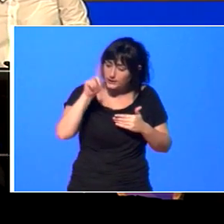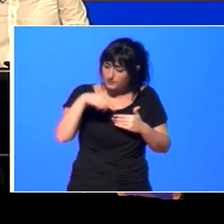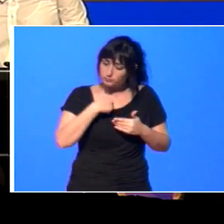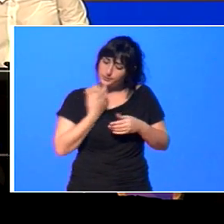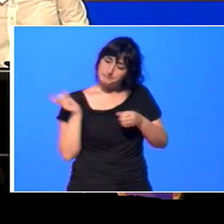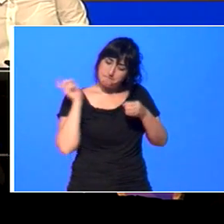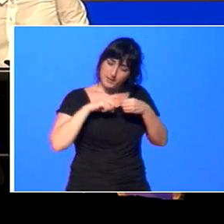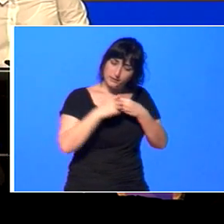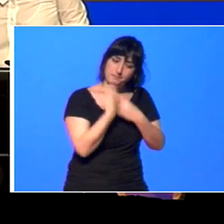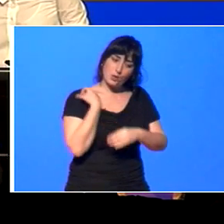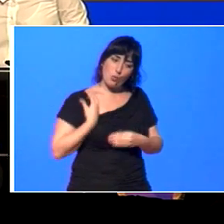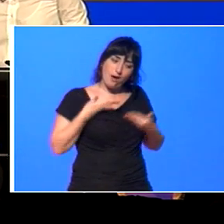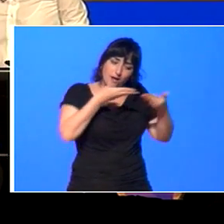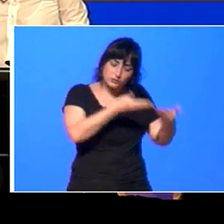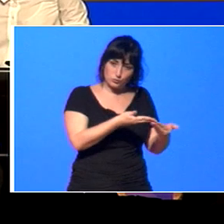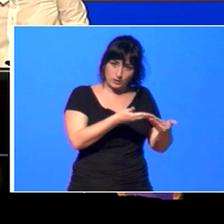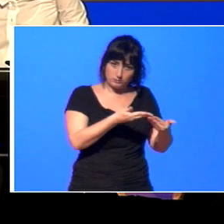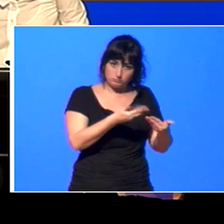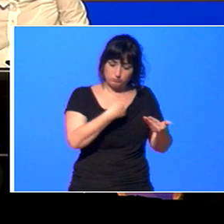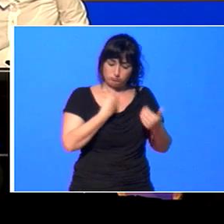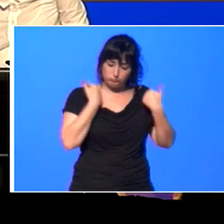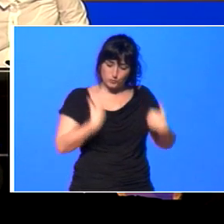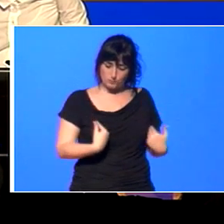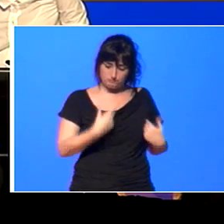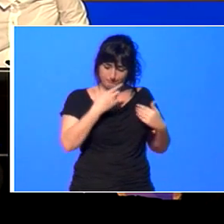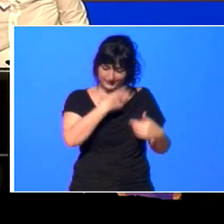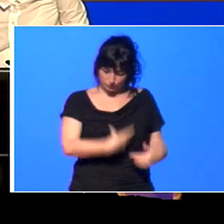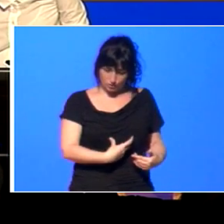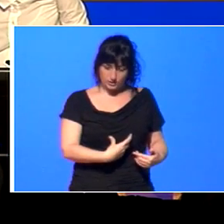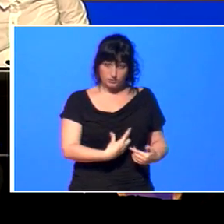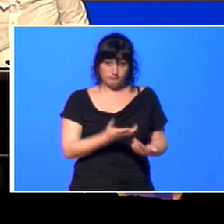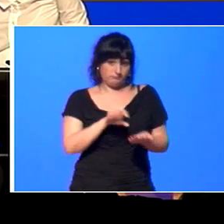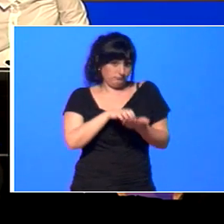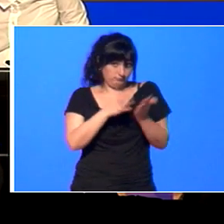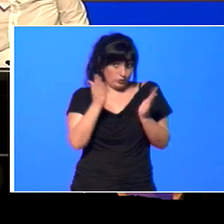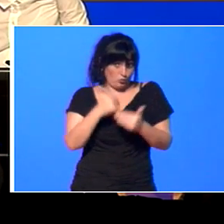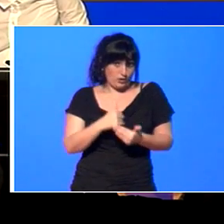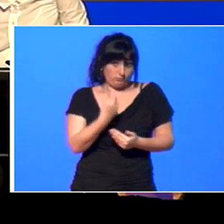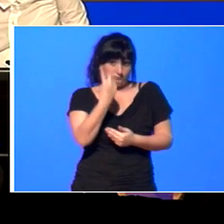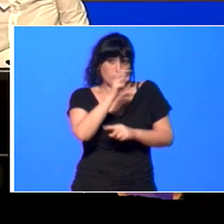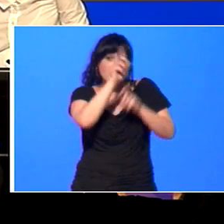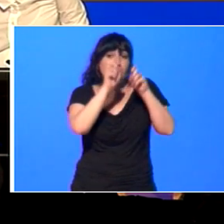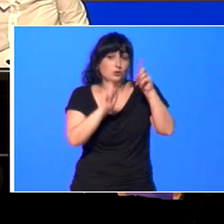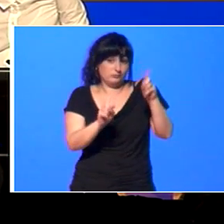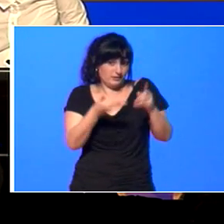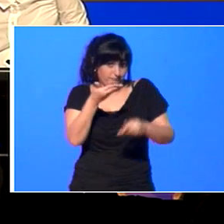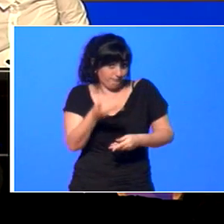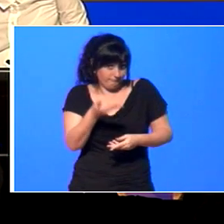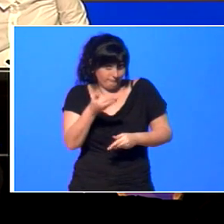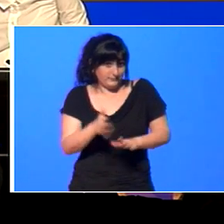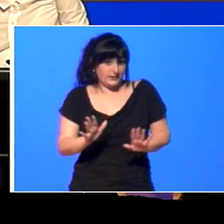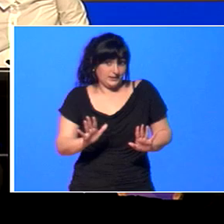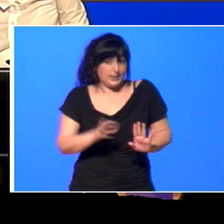ciudadana, depositando la confianza en una o en otras fuerzas políticas, sin duda alguna, una pregunta fundamental que hubiera estado bien